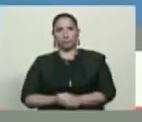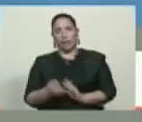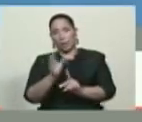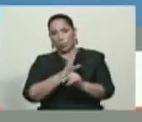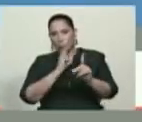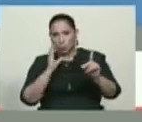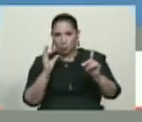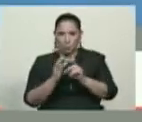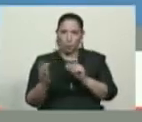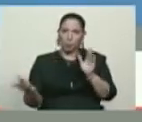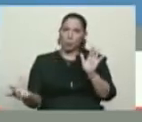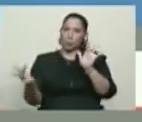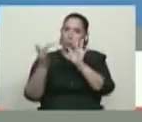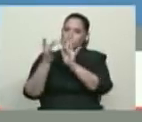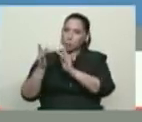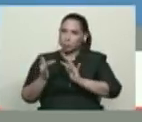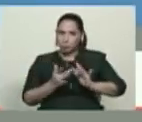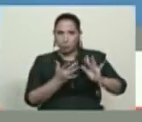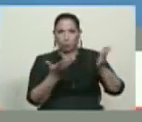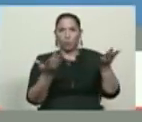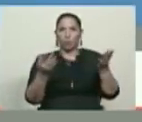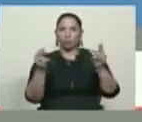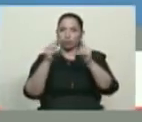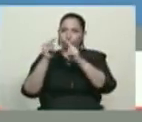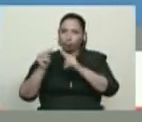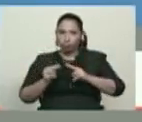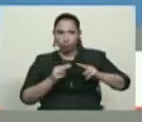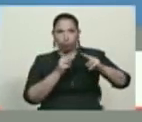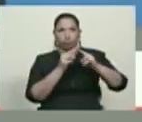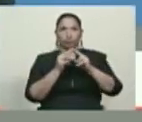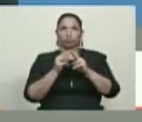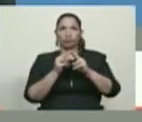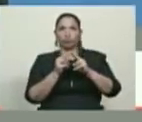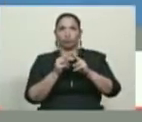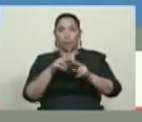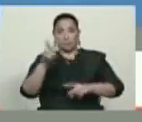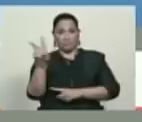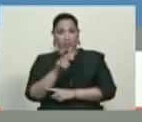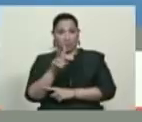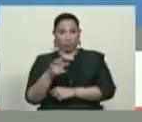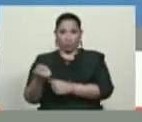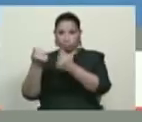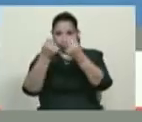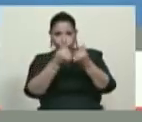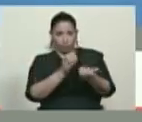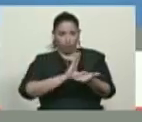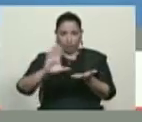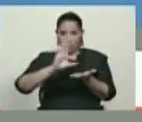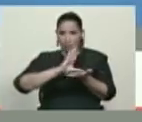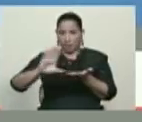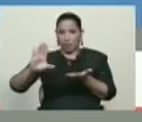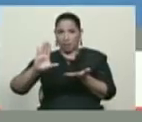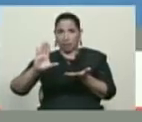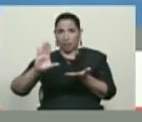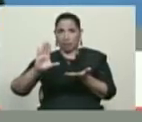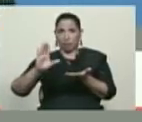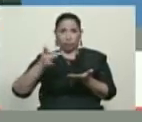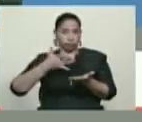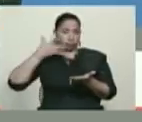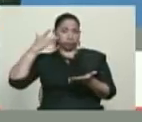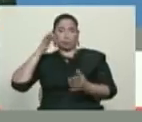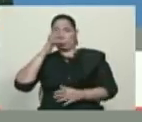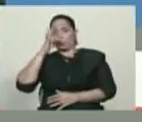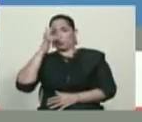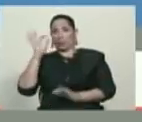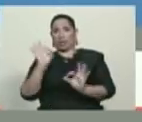cultura, se democratizó el acceso al capital. En Venezuela el capital, los créditos, los financiamientos eran de las élites. Hoy en